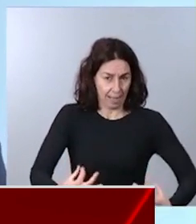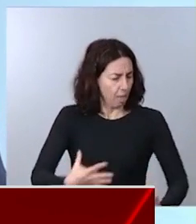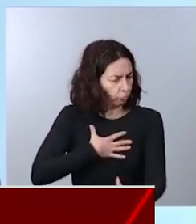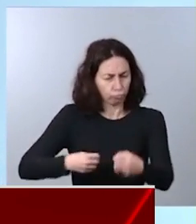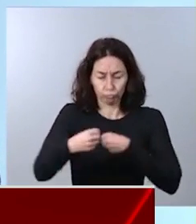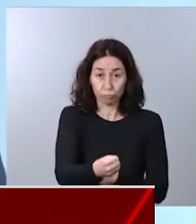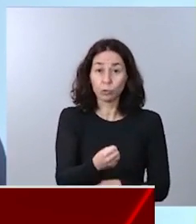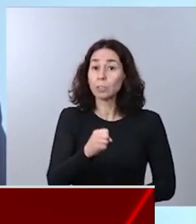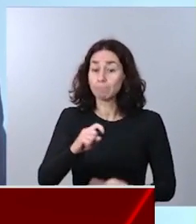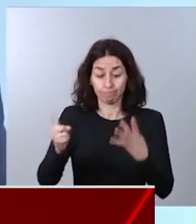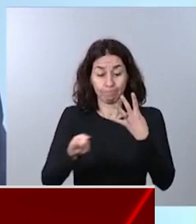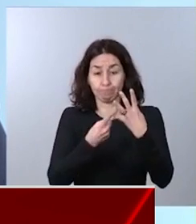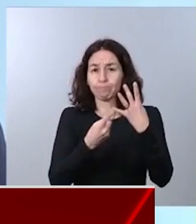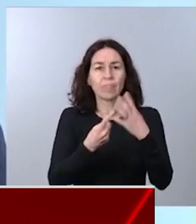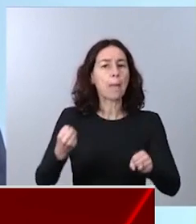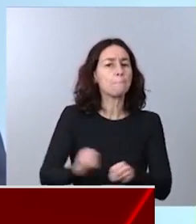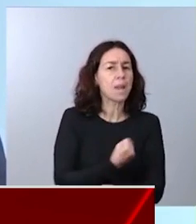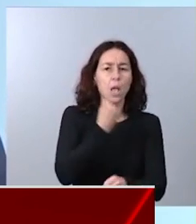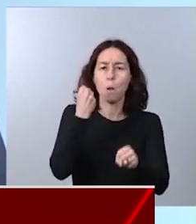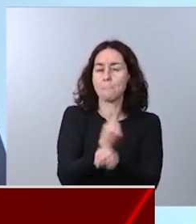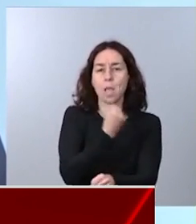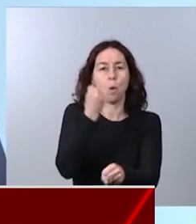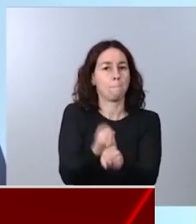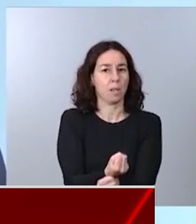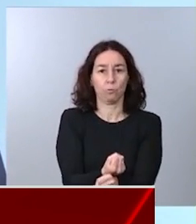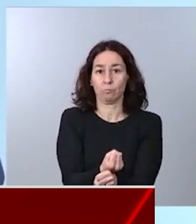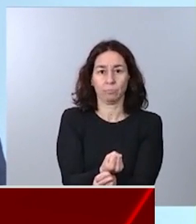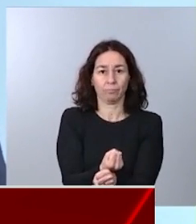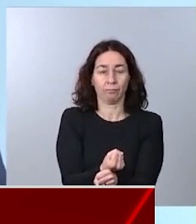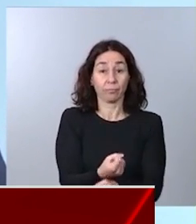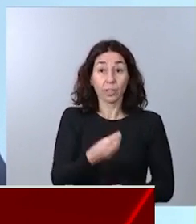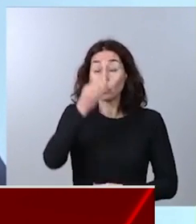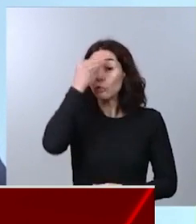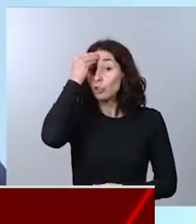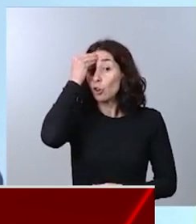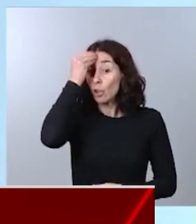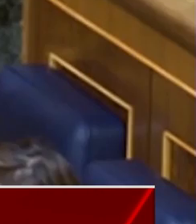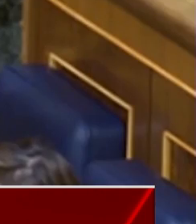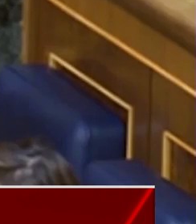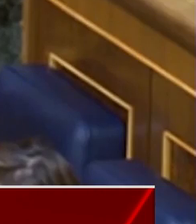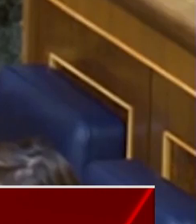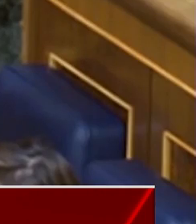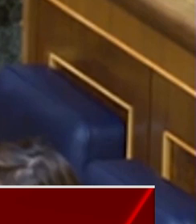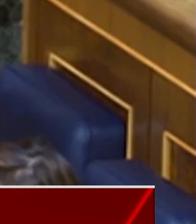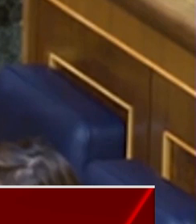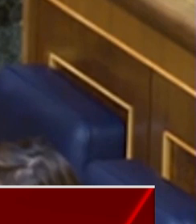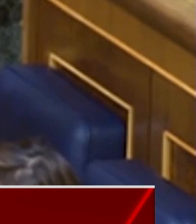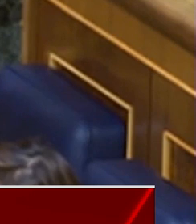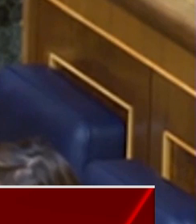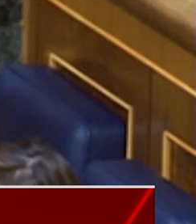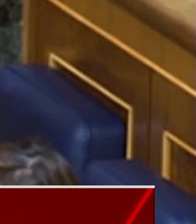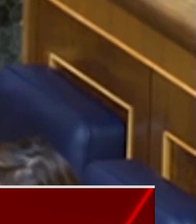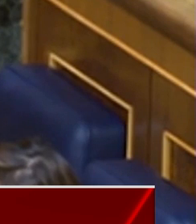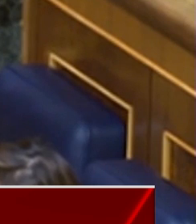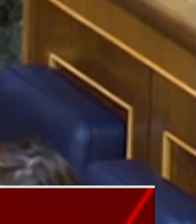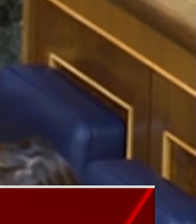está creando, señoras y señores, el mayor desastre económico desde la guerra civil. Y esto no es